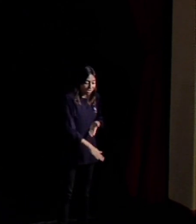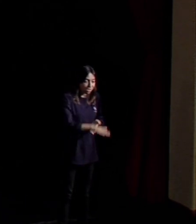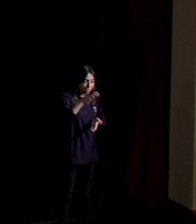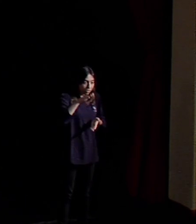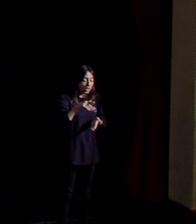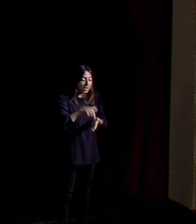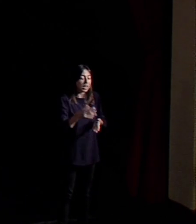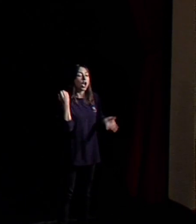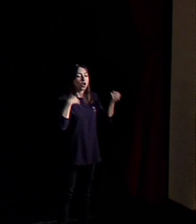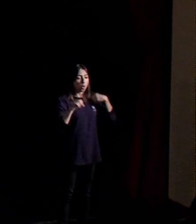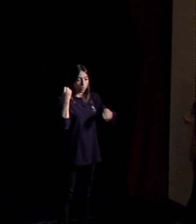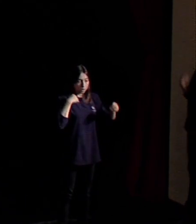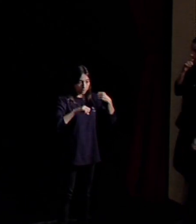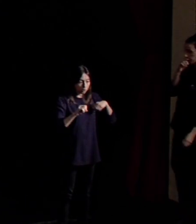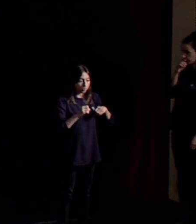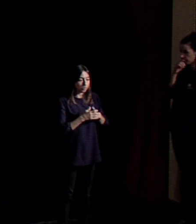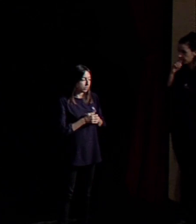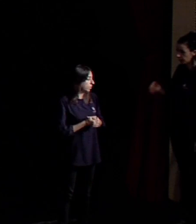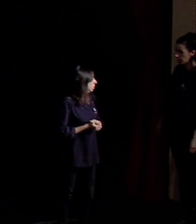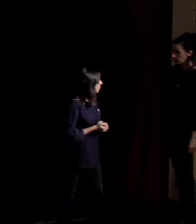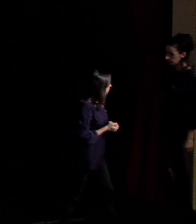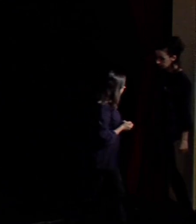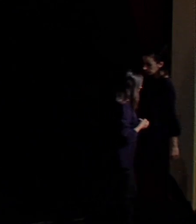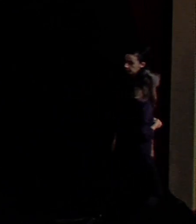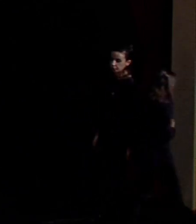tipo de comportamiento.